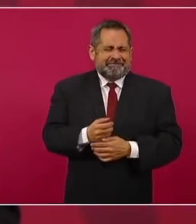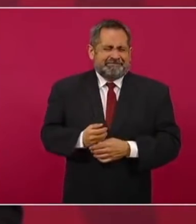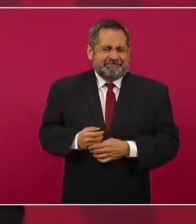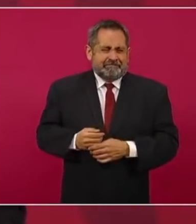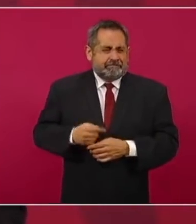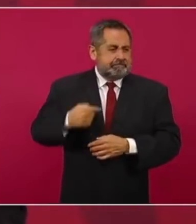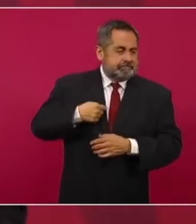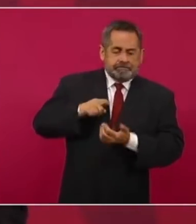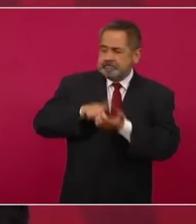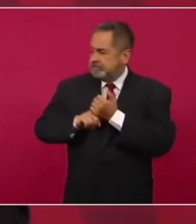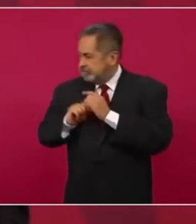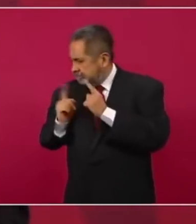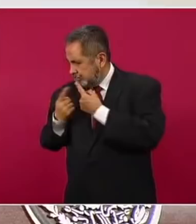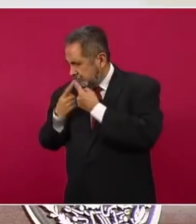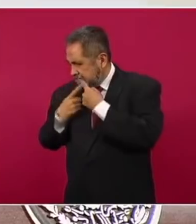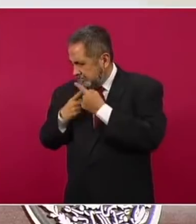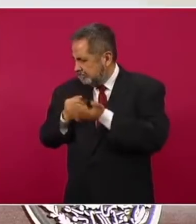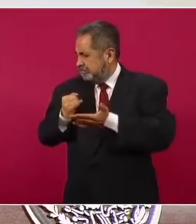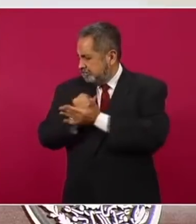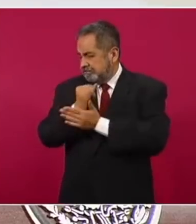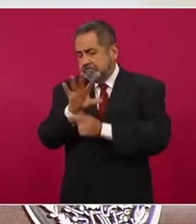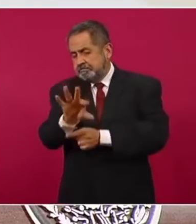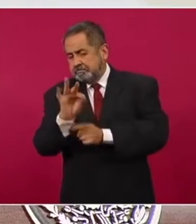Las decisiones de élite.